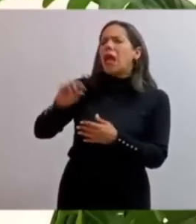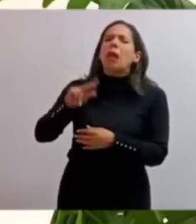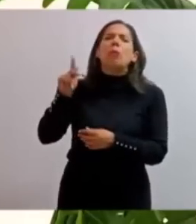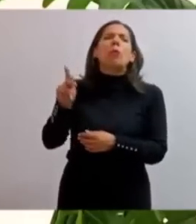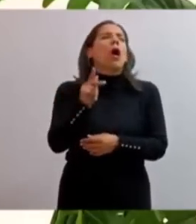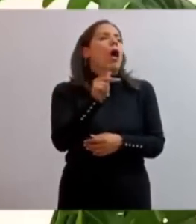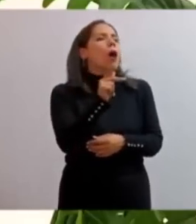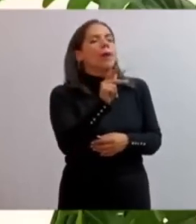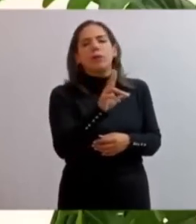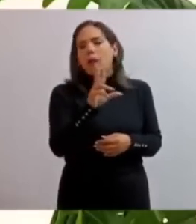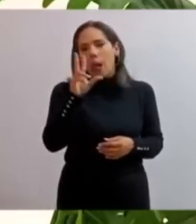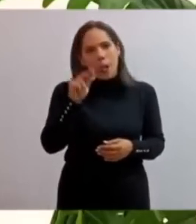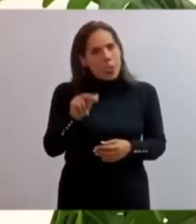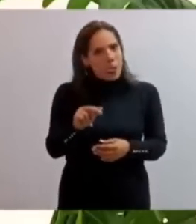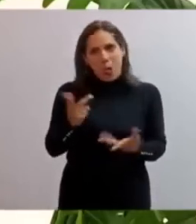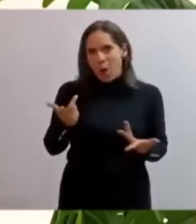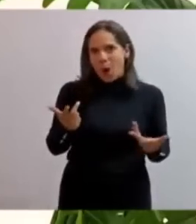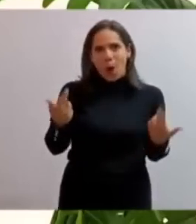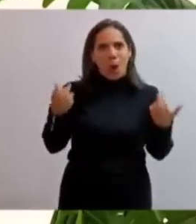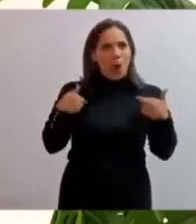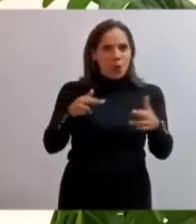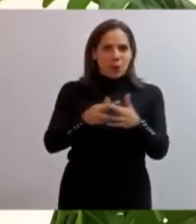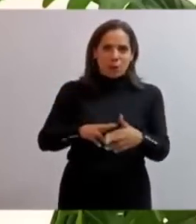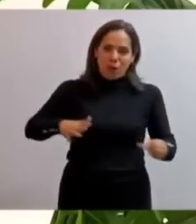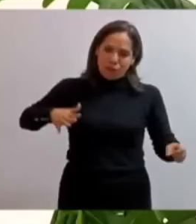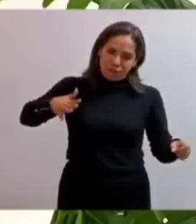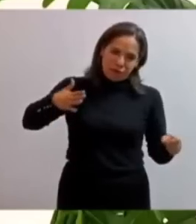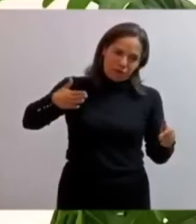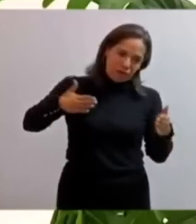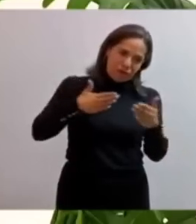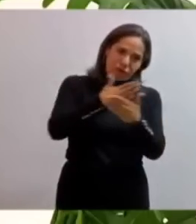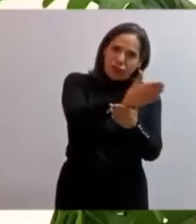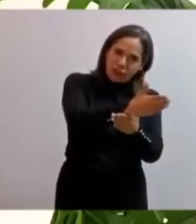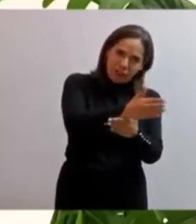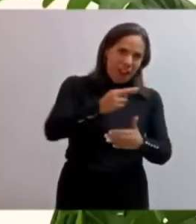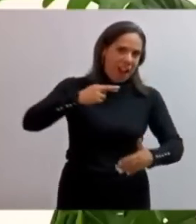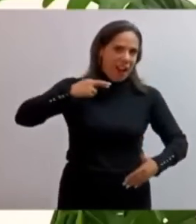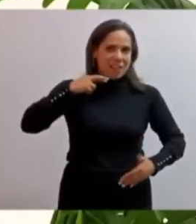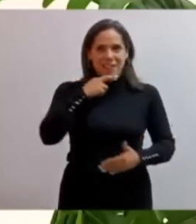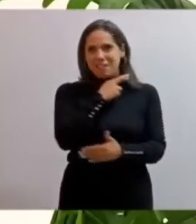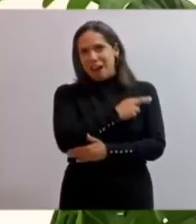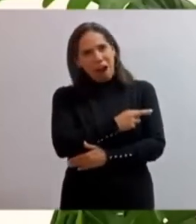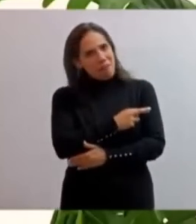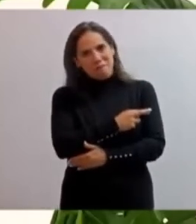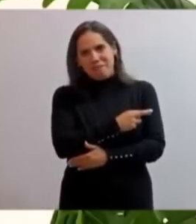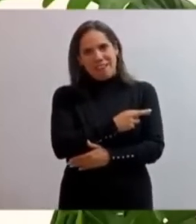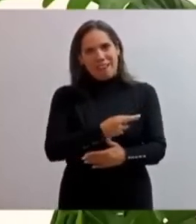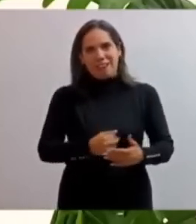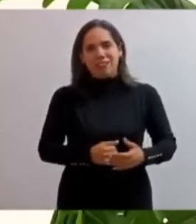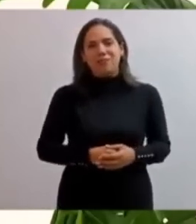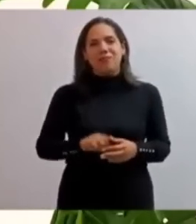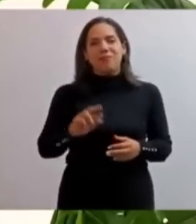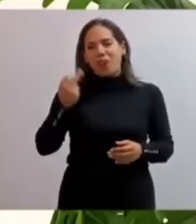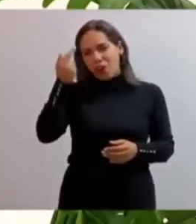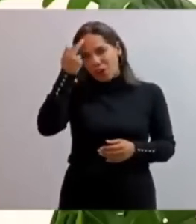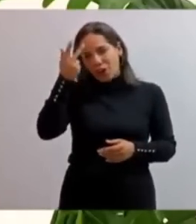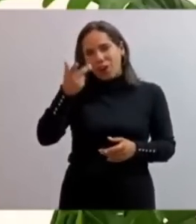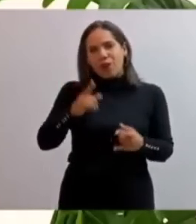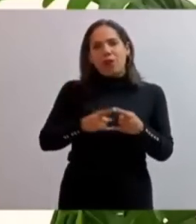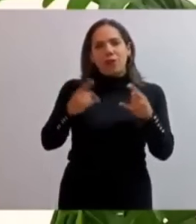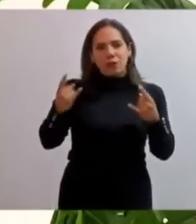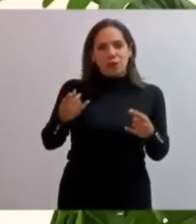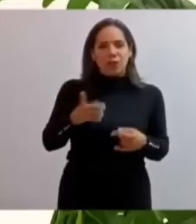consultar con el director o directora a ver qué solución tengo en este momento. Yo recuerdo el caso de una niña que se